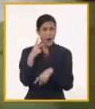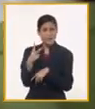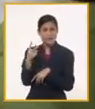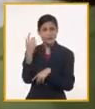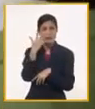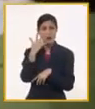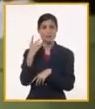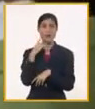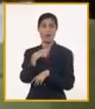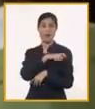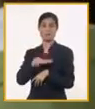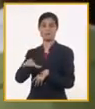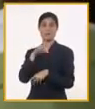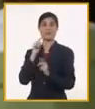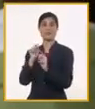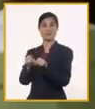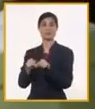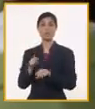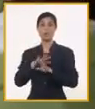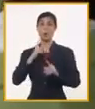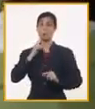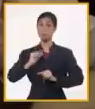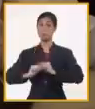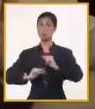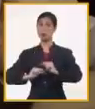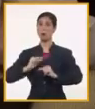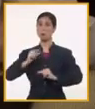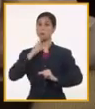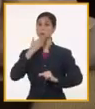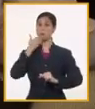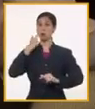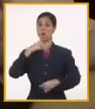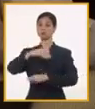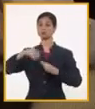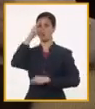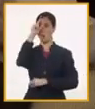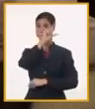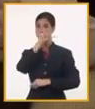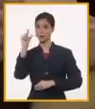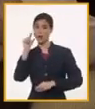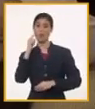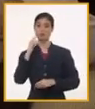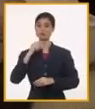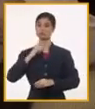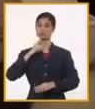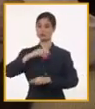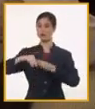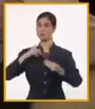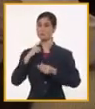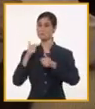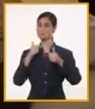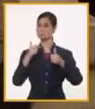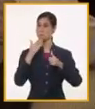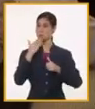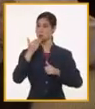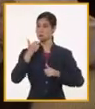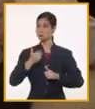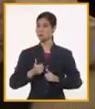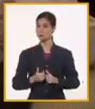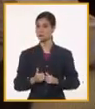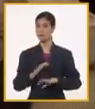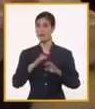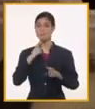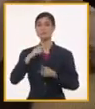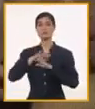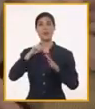vez íbamos mejorando más los hospitales, ¿comprende? Hasta que casi que se iba equiparando ya el servicio del